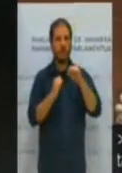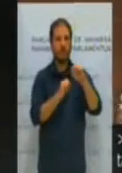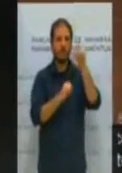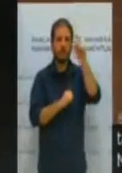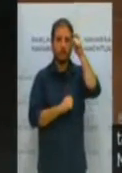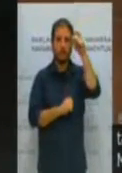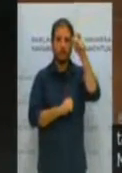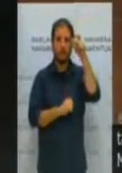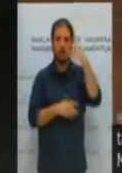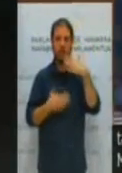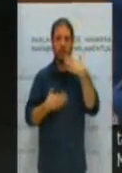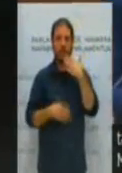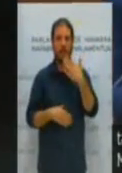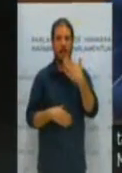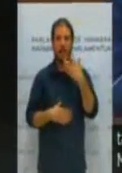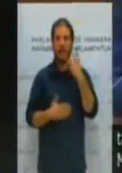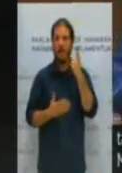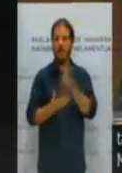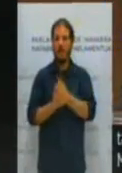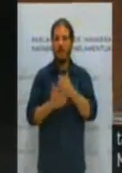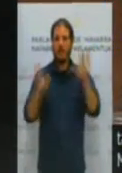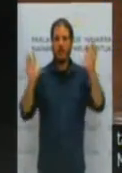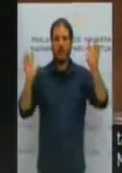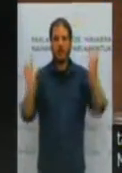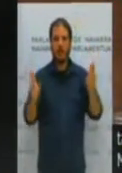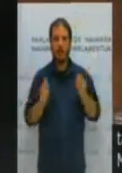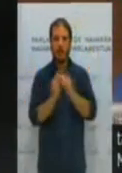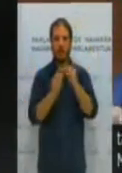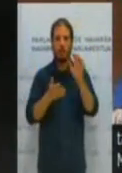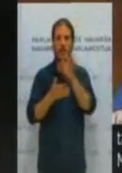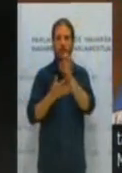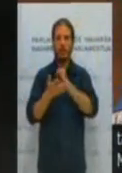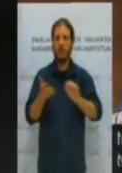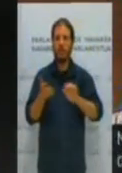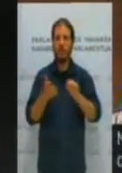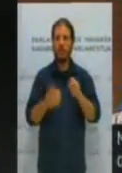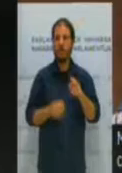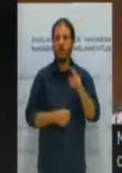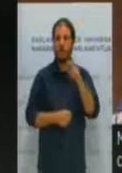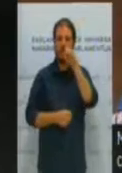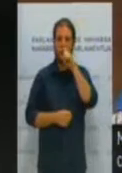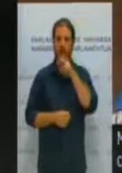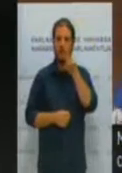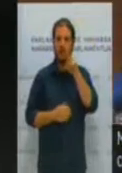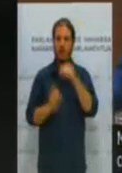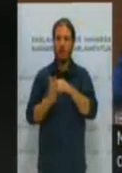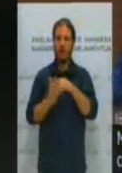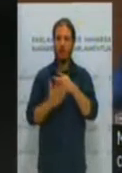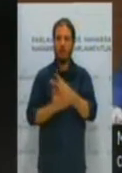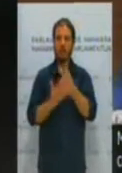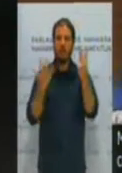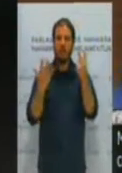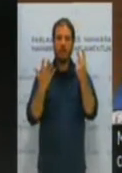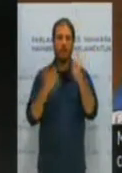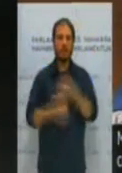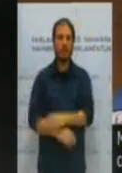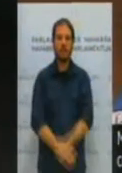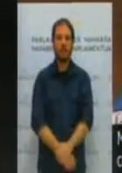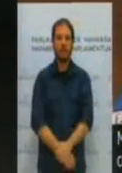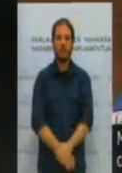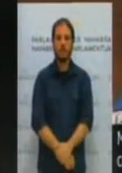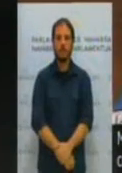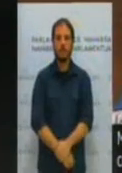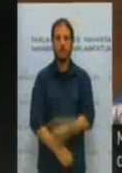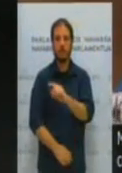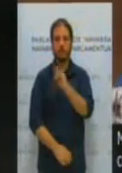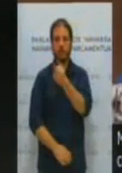Gracias también por, de nuevo, ese resumen del informe correspondiente al año 2017 y, en primer lugar, pues constatar